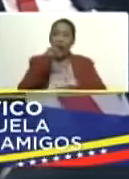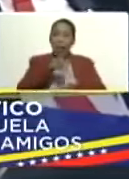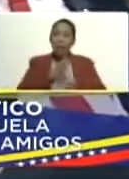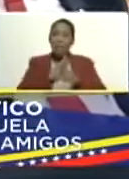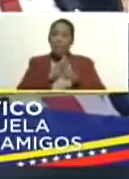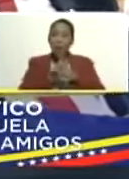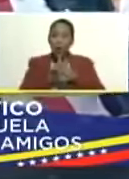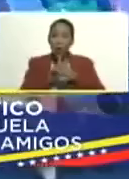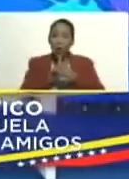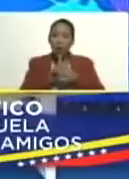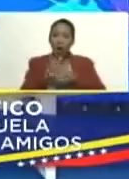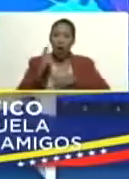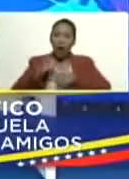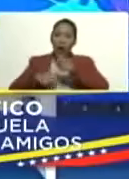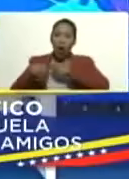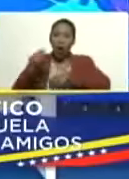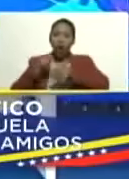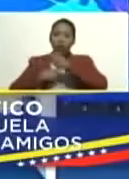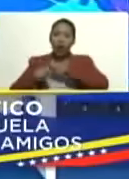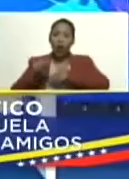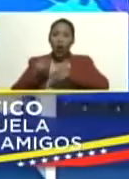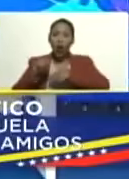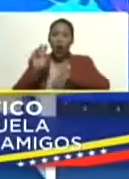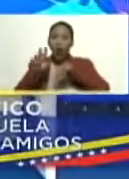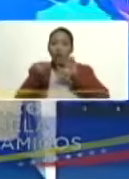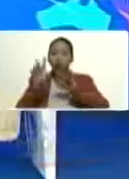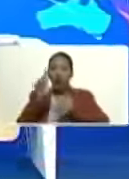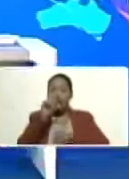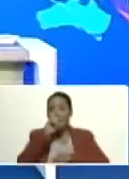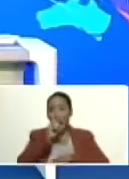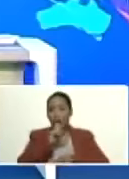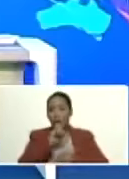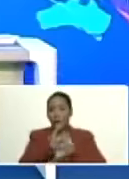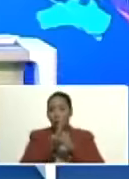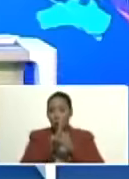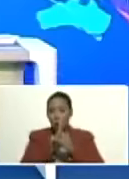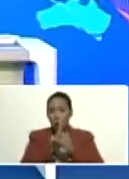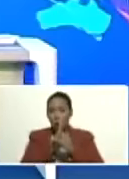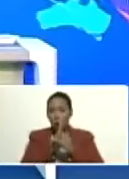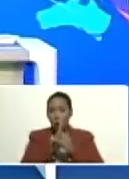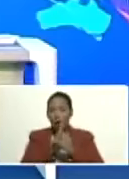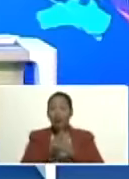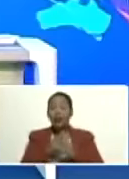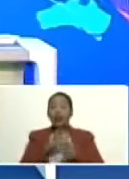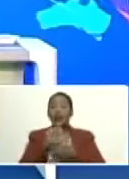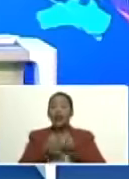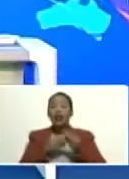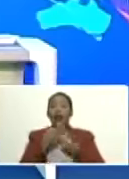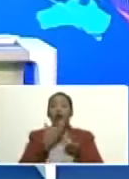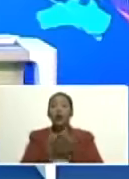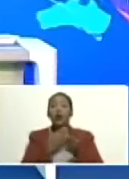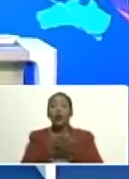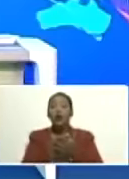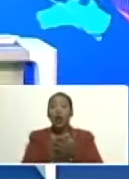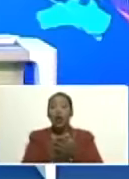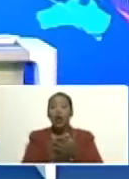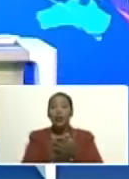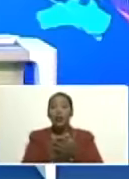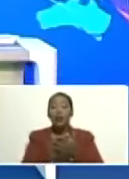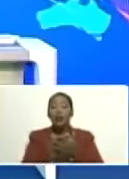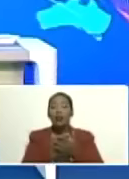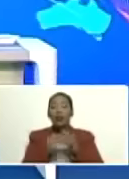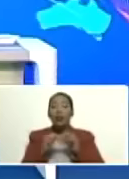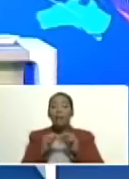la negociación por 12 años y se propuso el acuerdo de Puerto España, correcto,